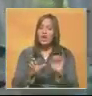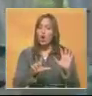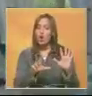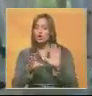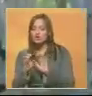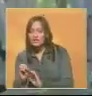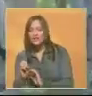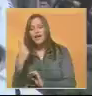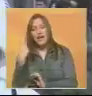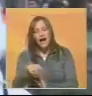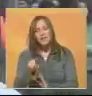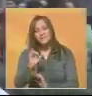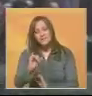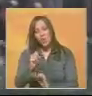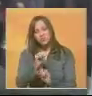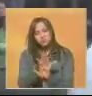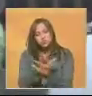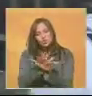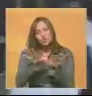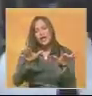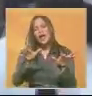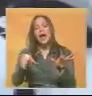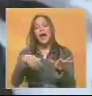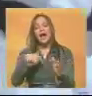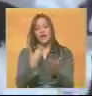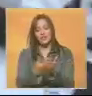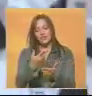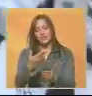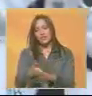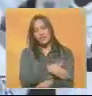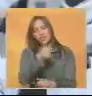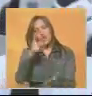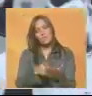80 g de CO2 para 2020.